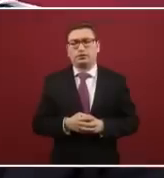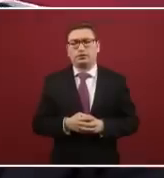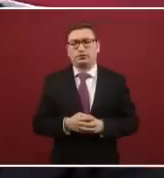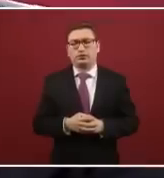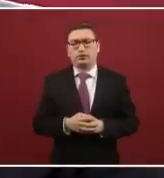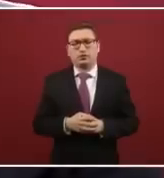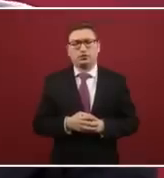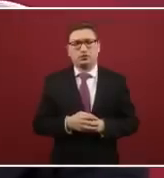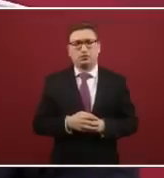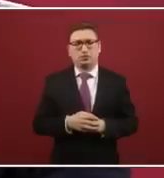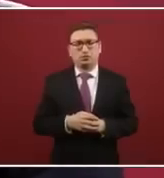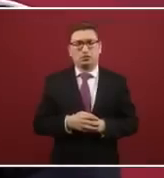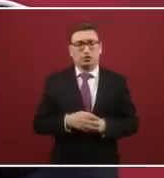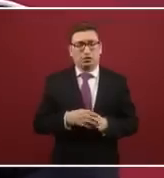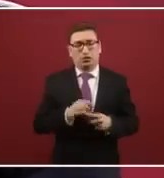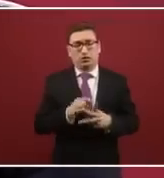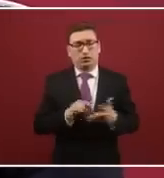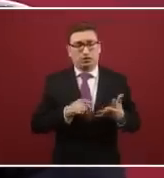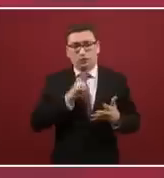censura,